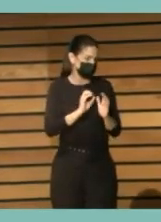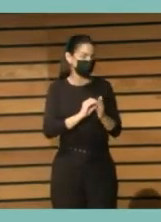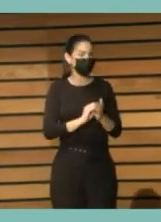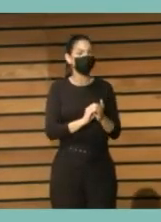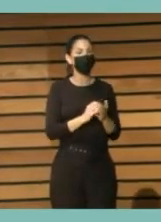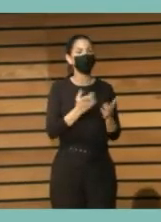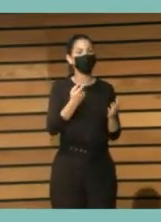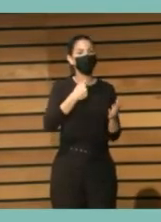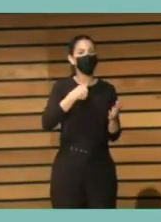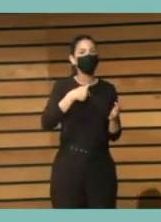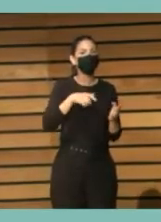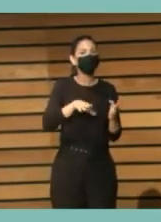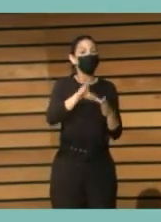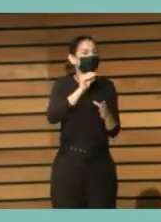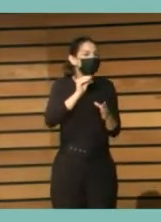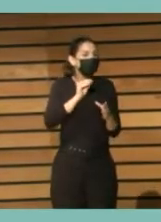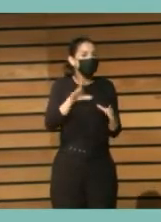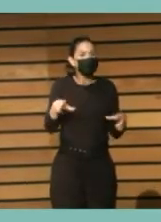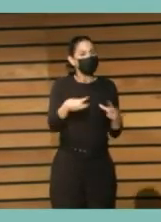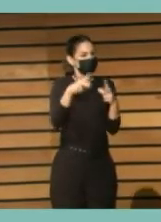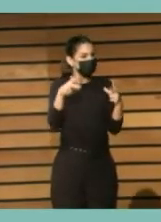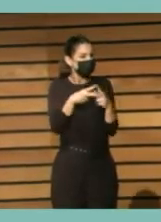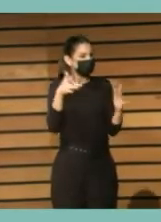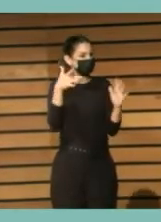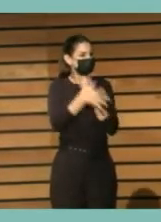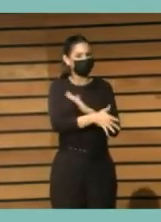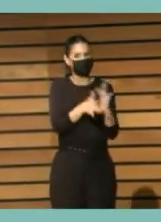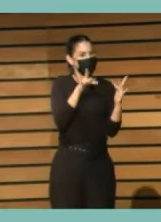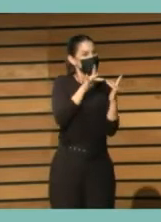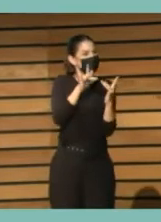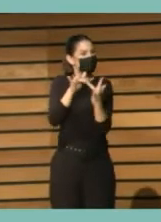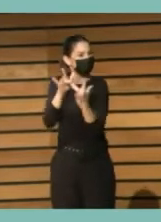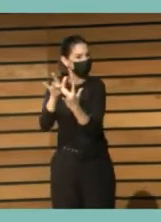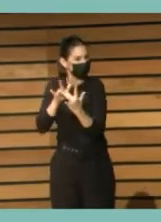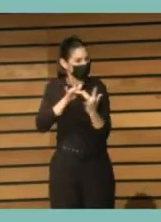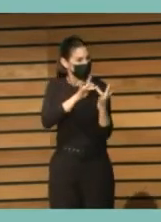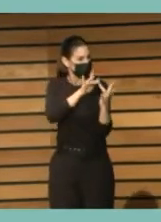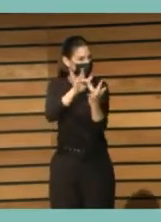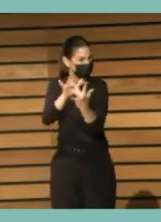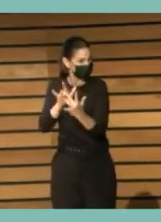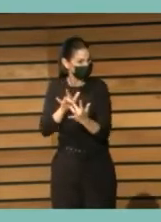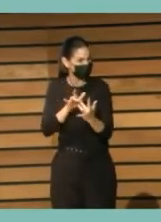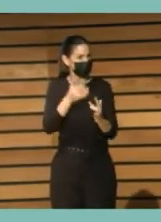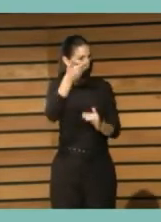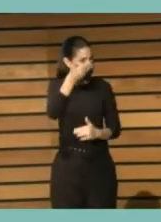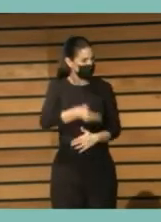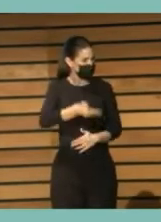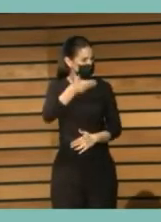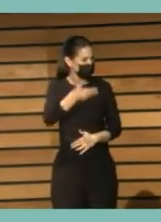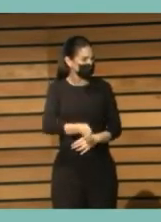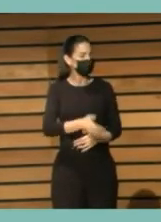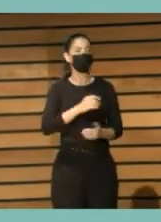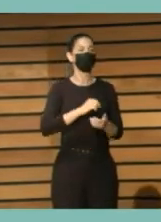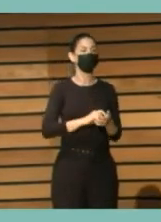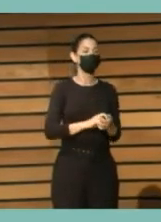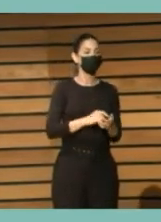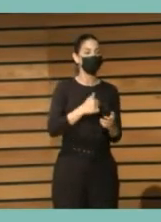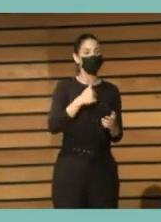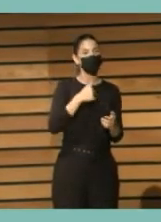de lo que yo entiendo por social, que la idea, por supuesto, no es mía, yo voy cogiendo de aquí y de allá. Y entonces me rebelo un